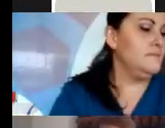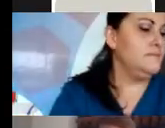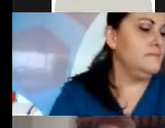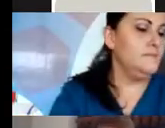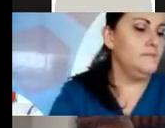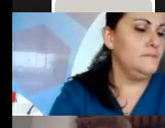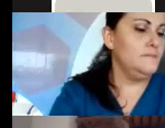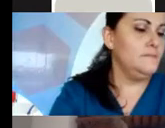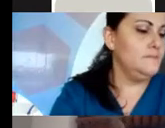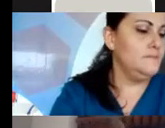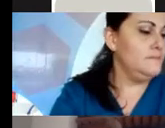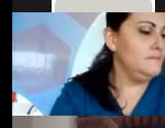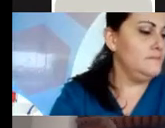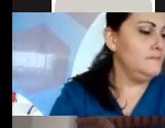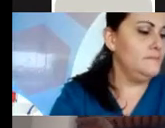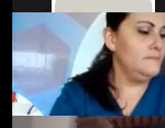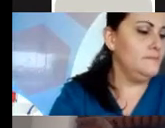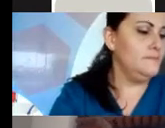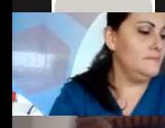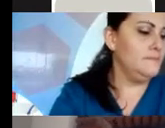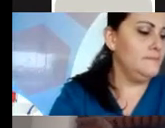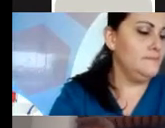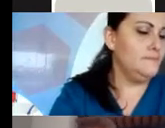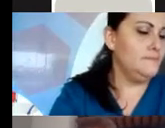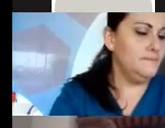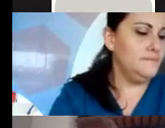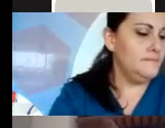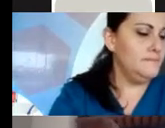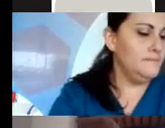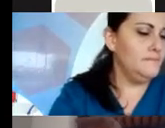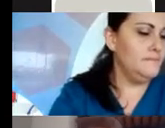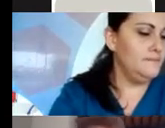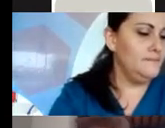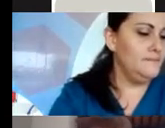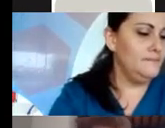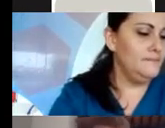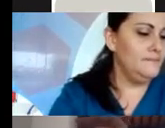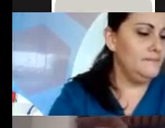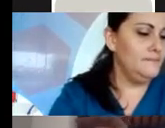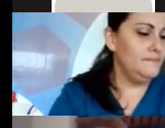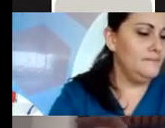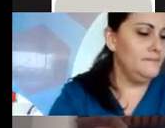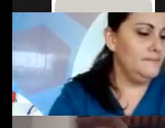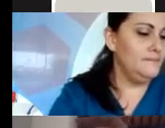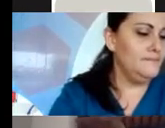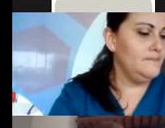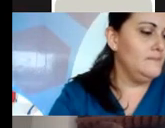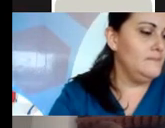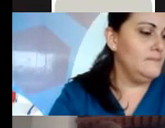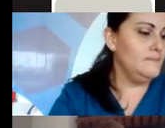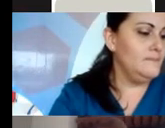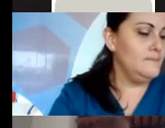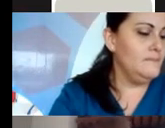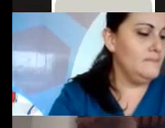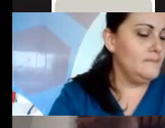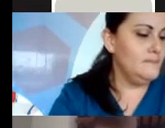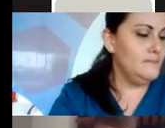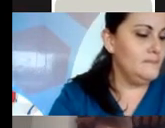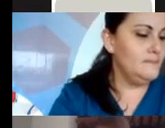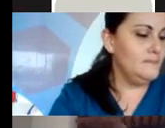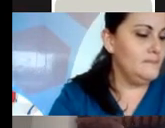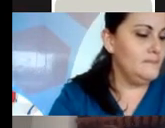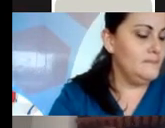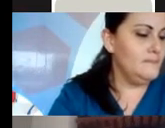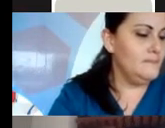posibilidades de extensión en el segundo, tenemos posibilidad en el tercero de hacerlos extraíbles. Lo que decía,